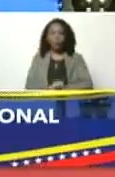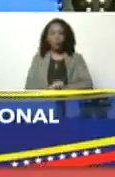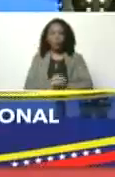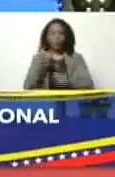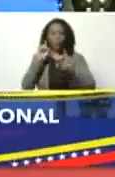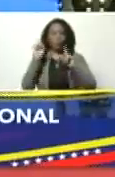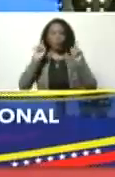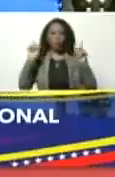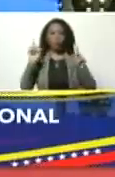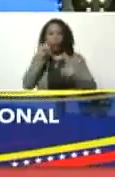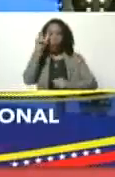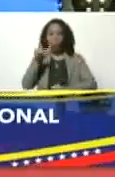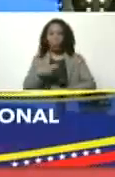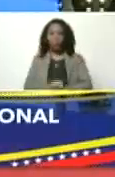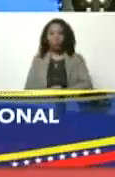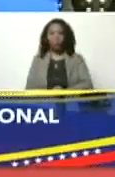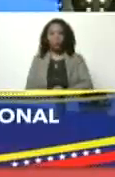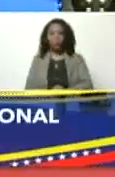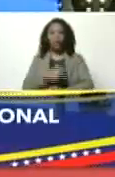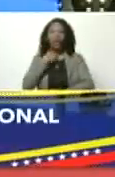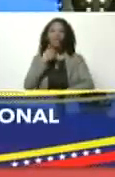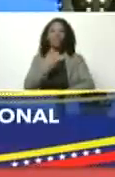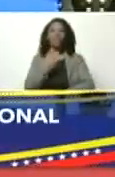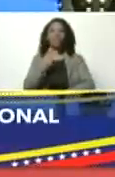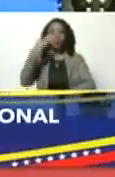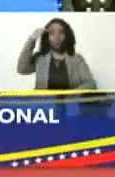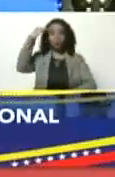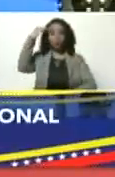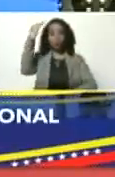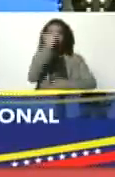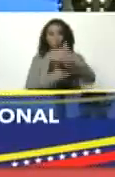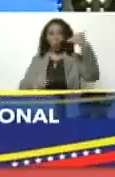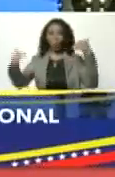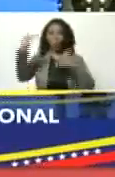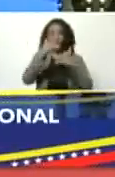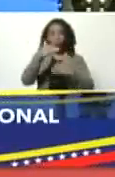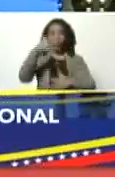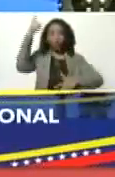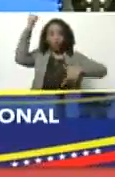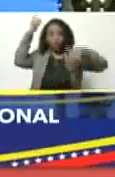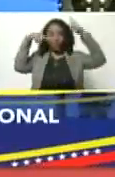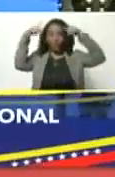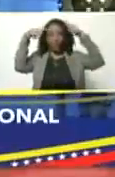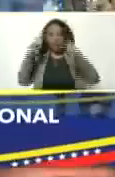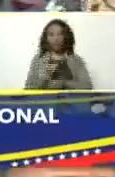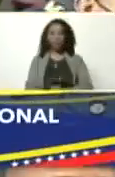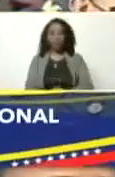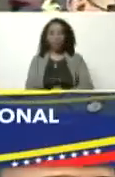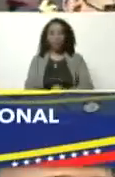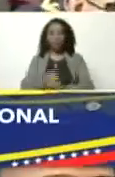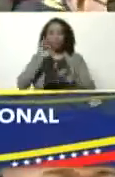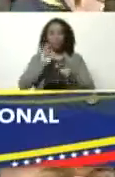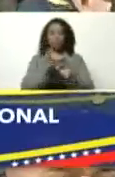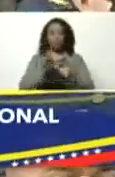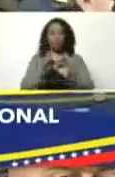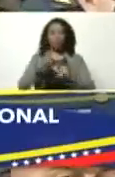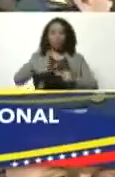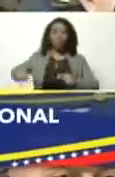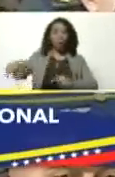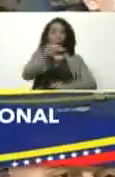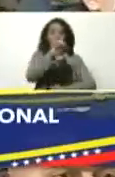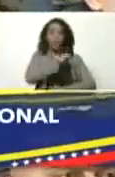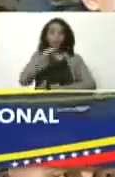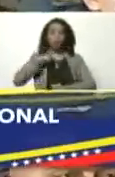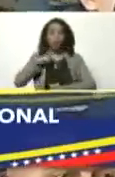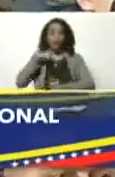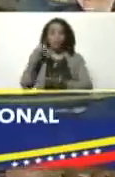de Juan José Landaeta, en la voz del Comandante Supremo Hugo Rafael Chávez Frías e interpretado por todo el personal